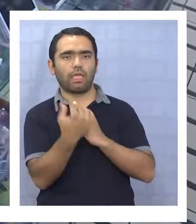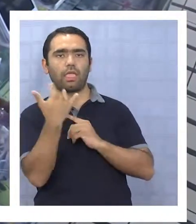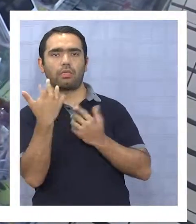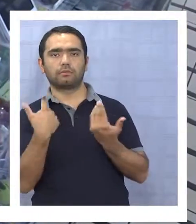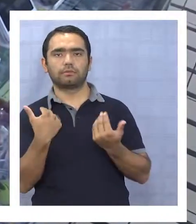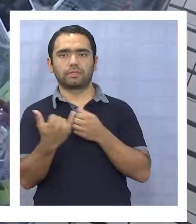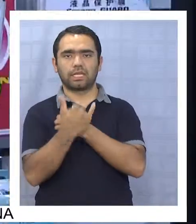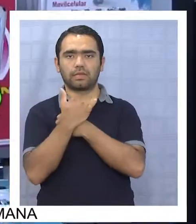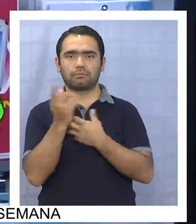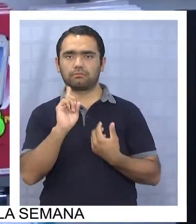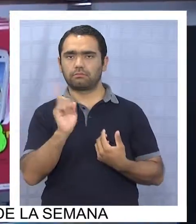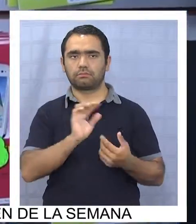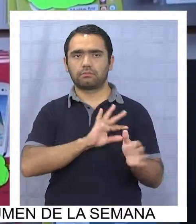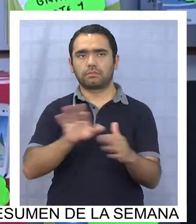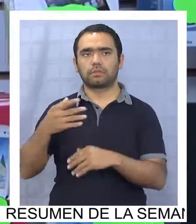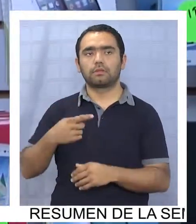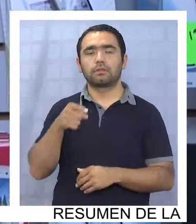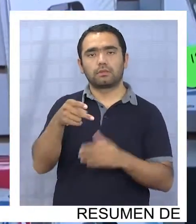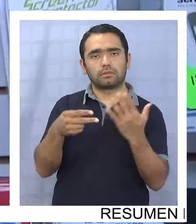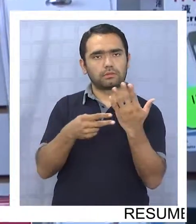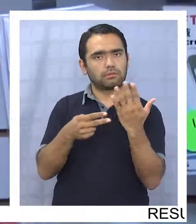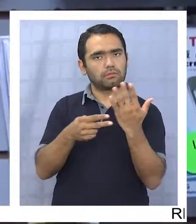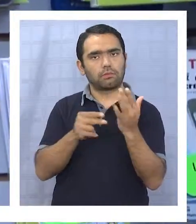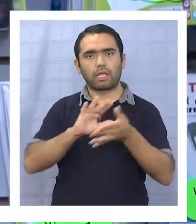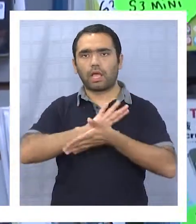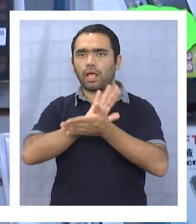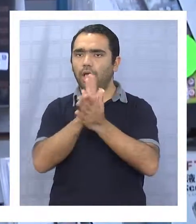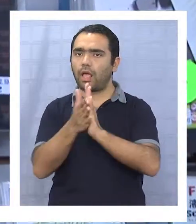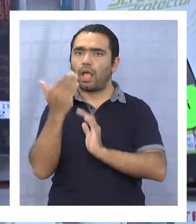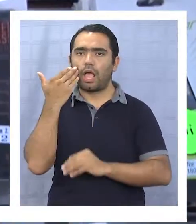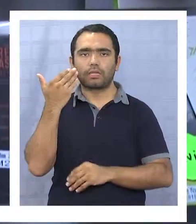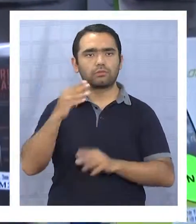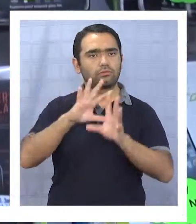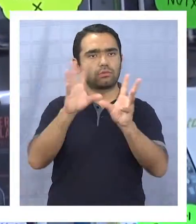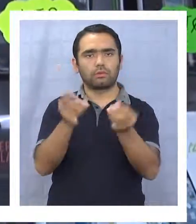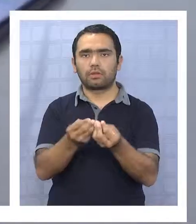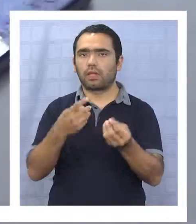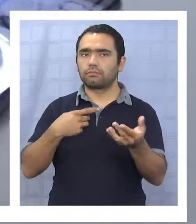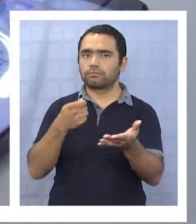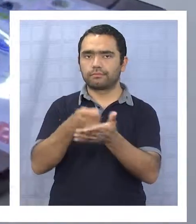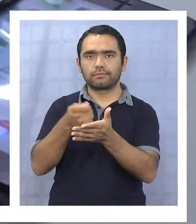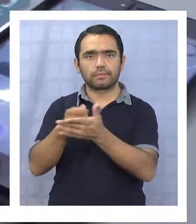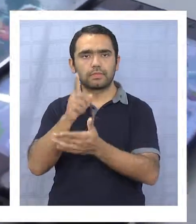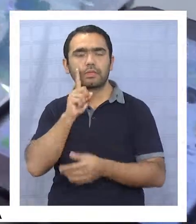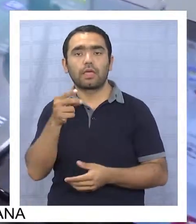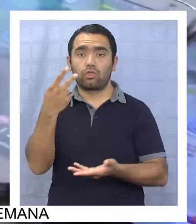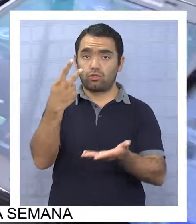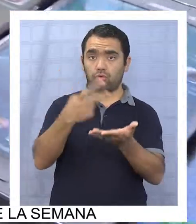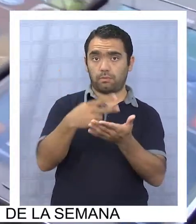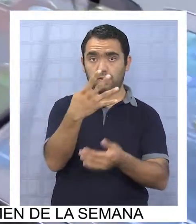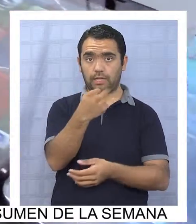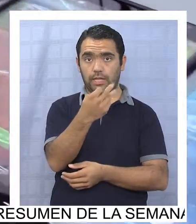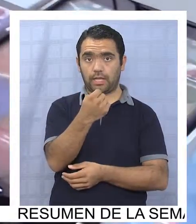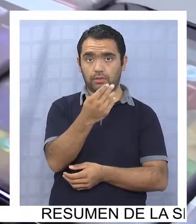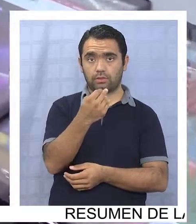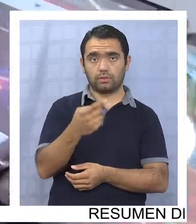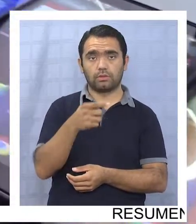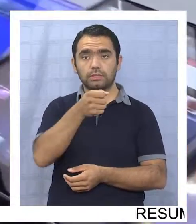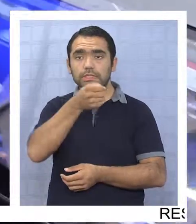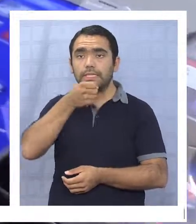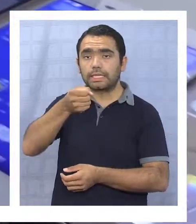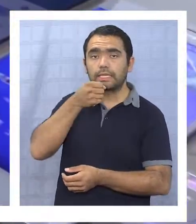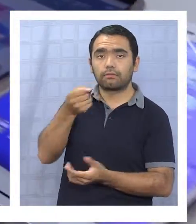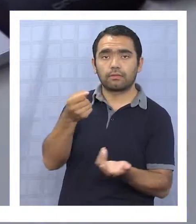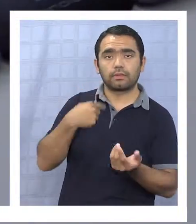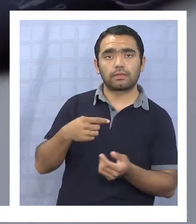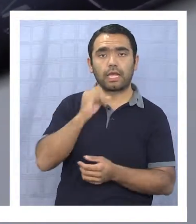Chile, la tenencia de equipos de telefonía celular es casi total por parte de la población. Según un reporte del 2014 de la